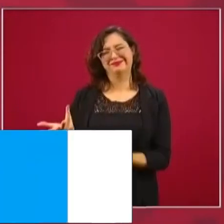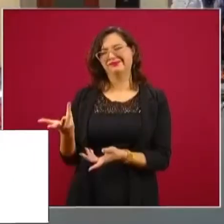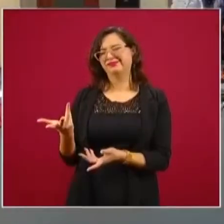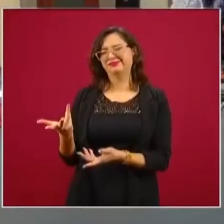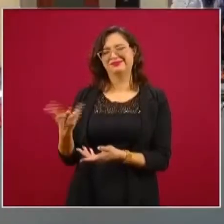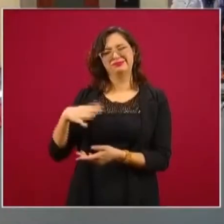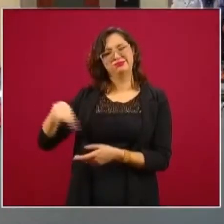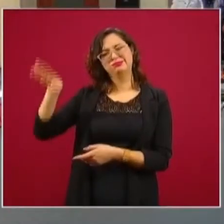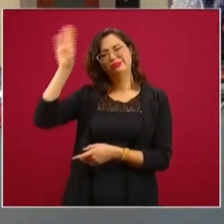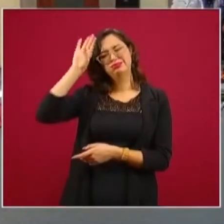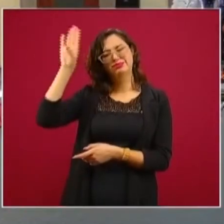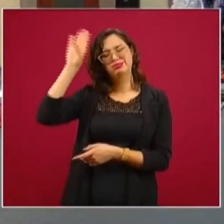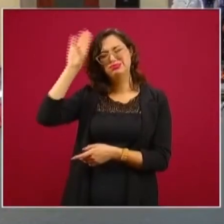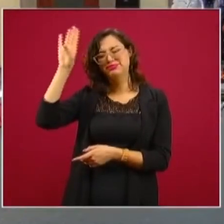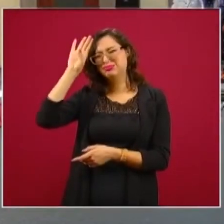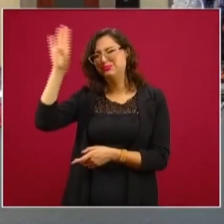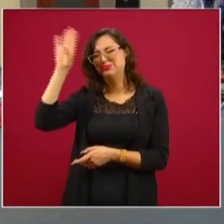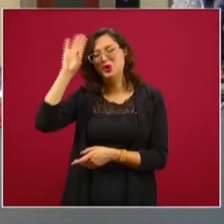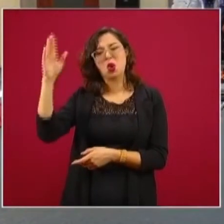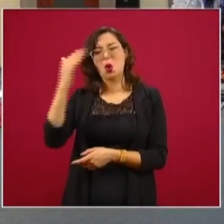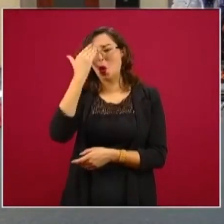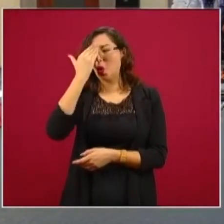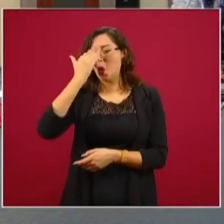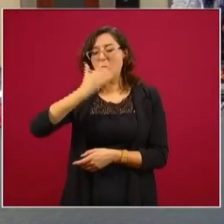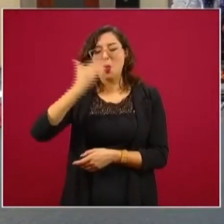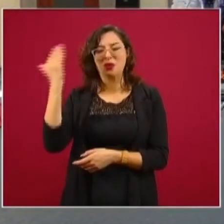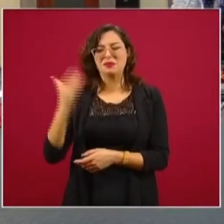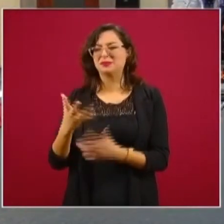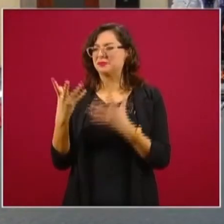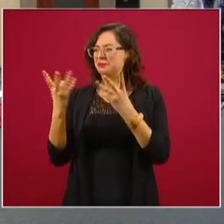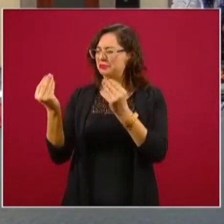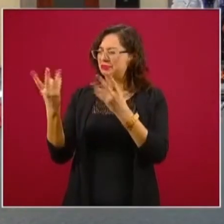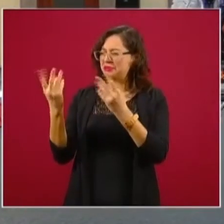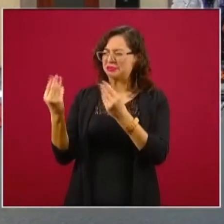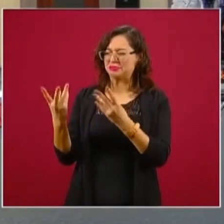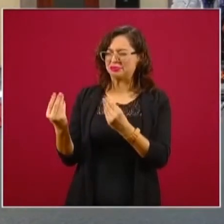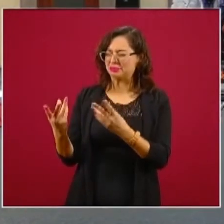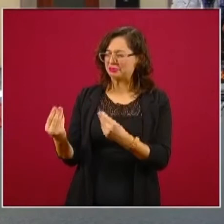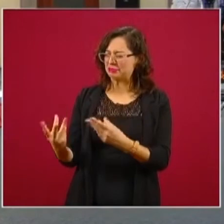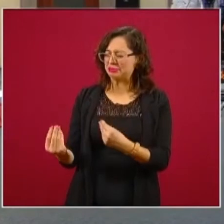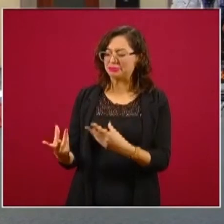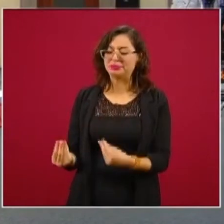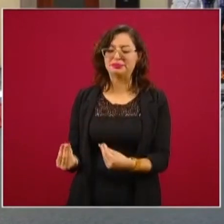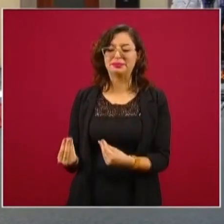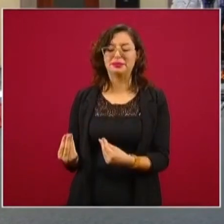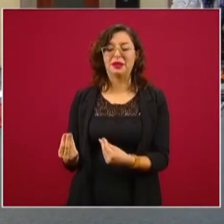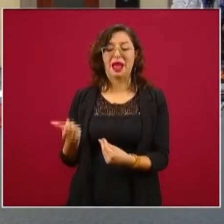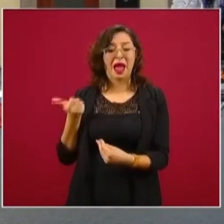seguridad. Pero lo que los gringos pueden ofrecerle a él no